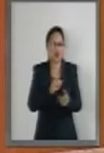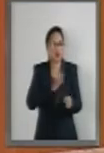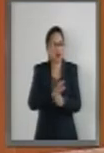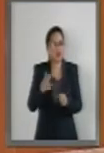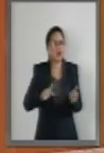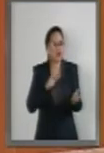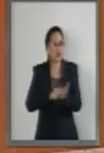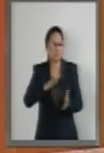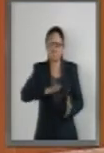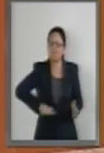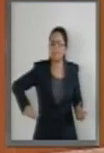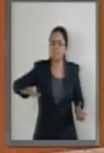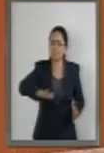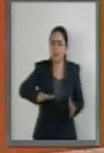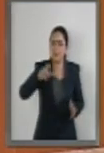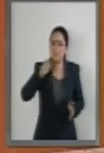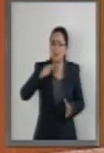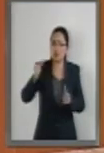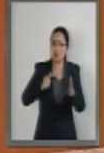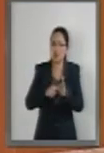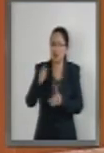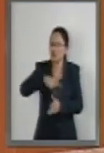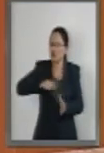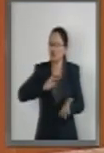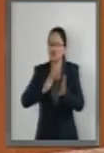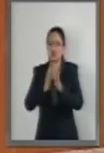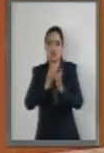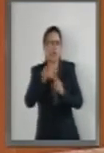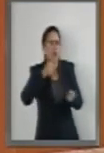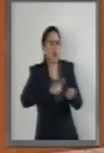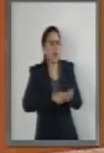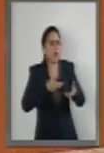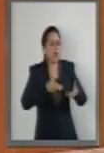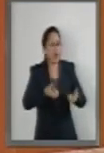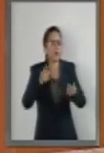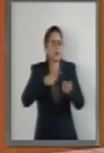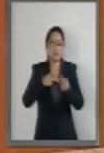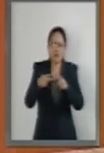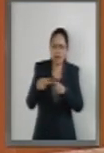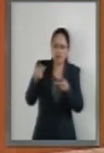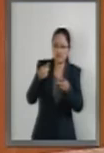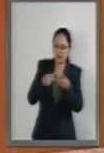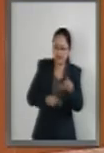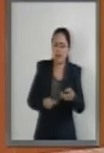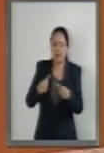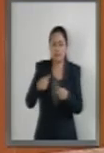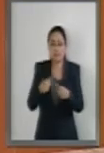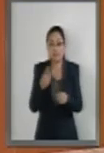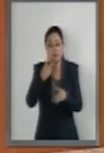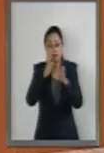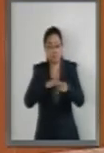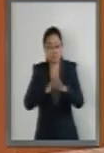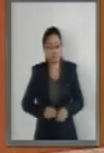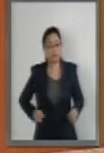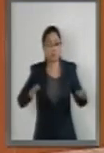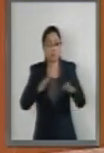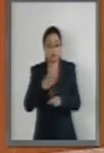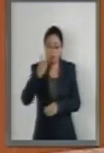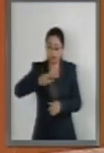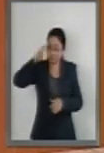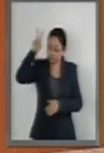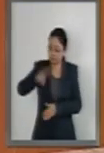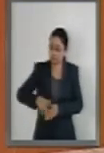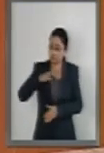público, el espacio común, las vialidades, las banquetas y los parques, que verdaderamente son la